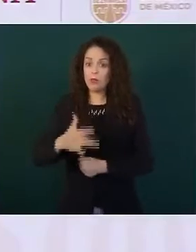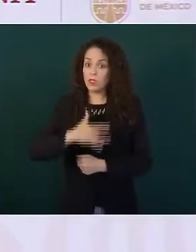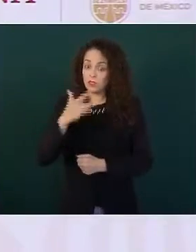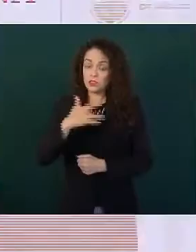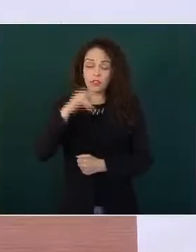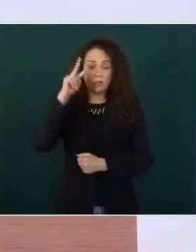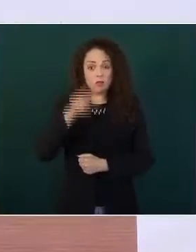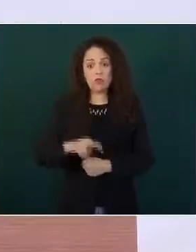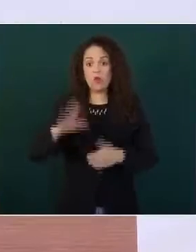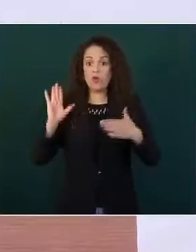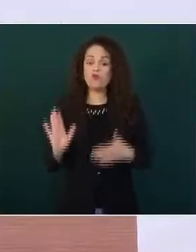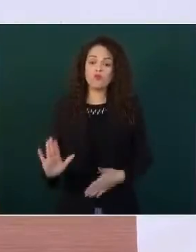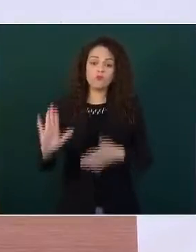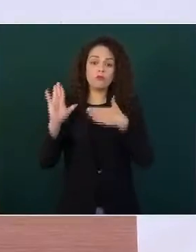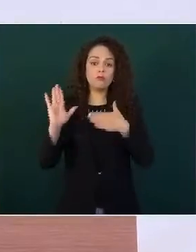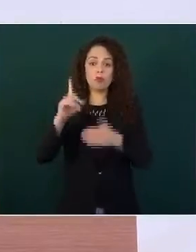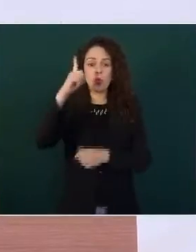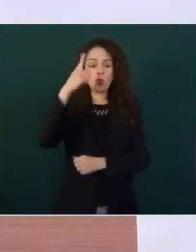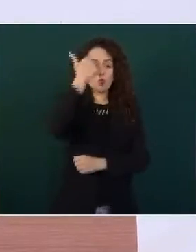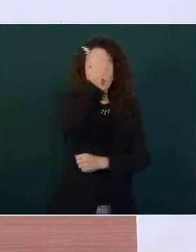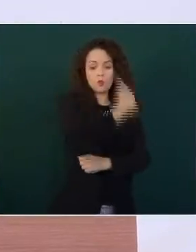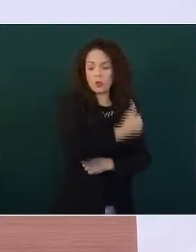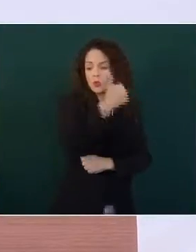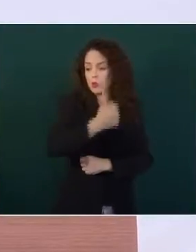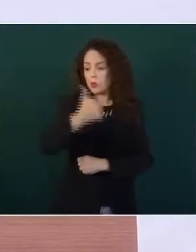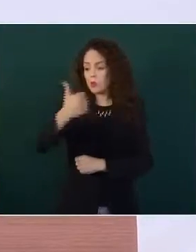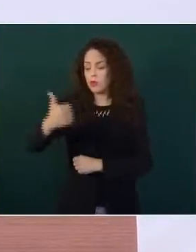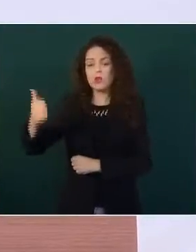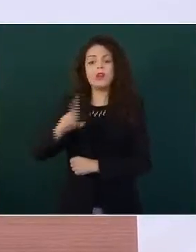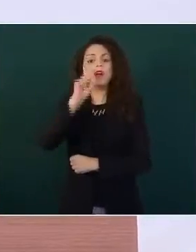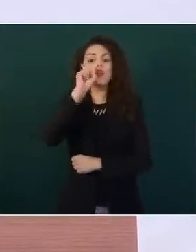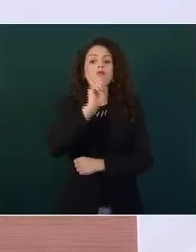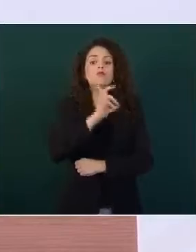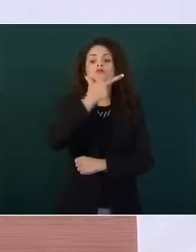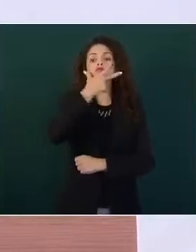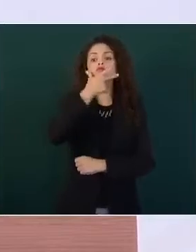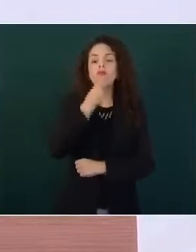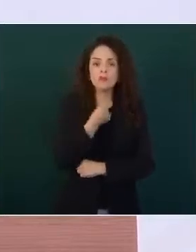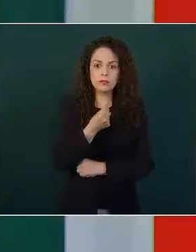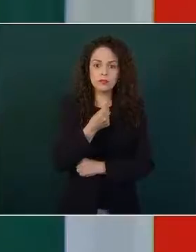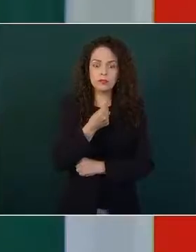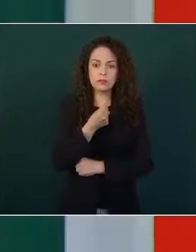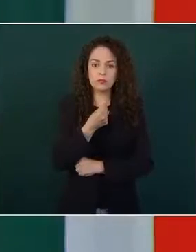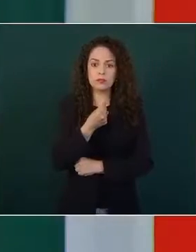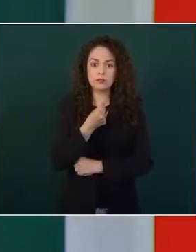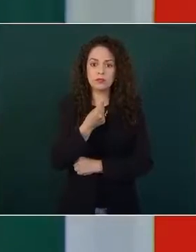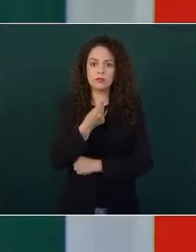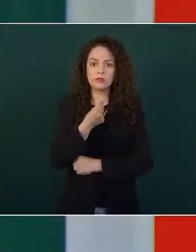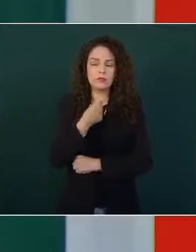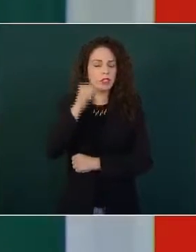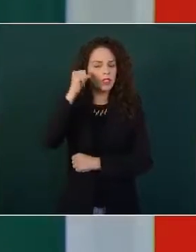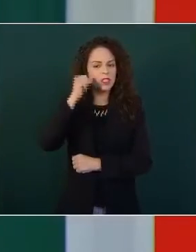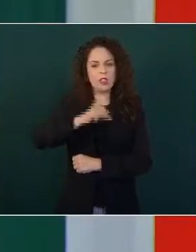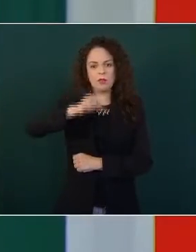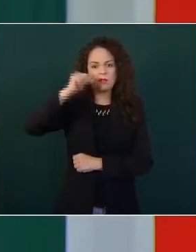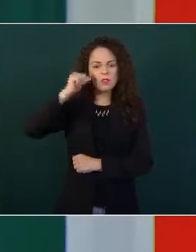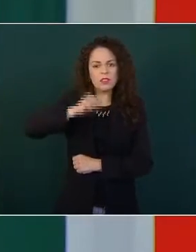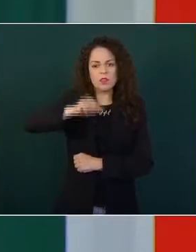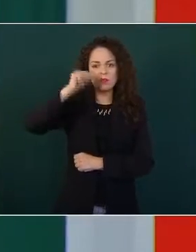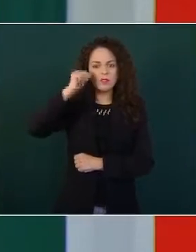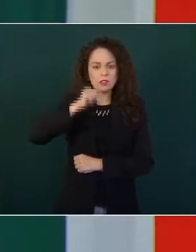compromiso de cada mujer y hombre que los asume como guías de su actuación en todo momento.